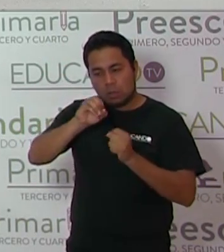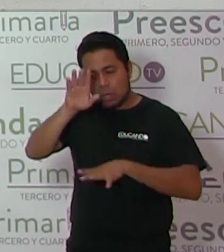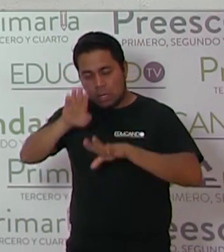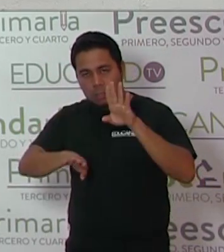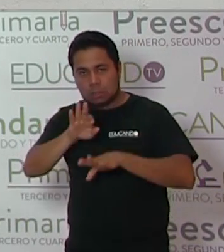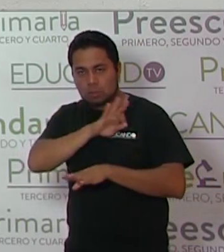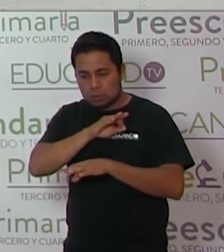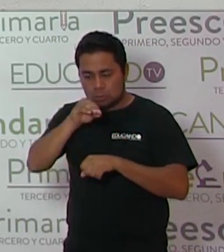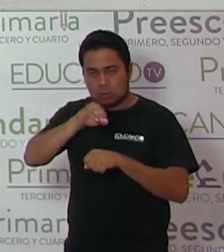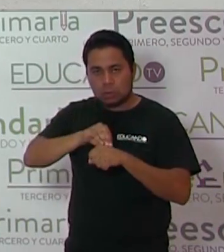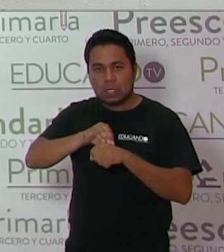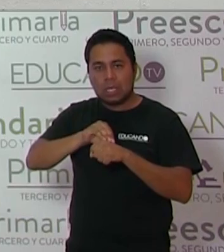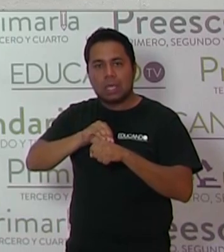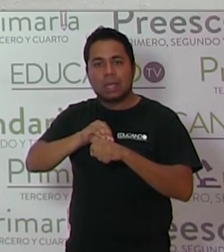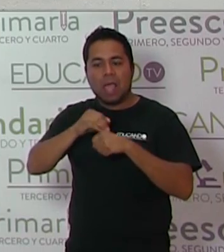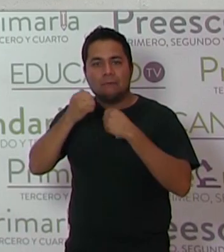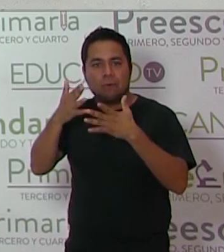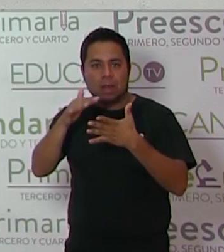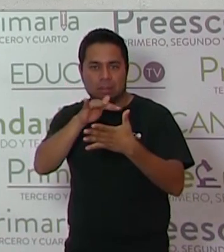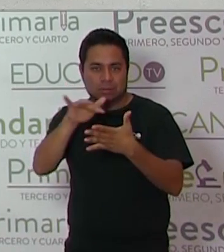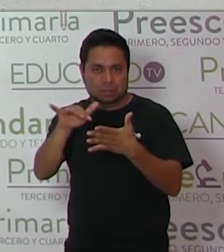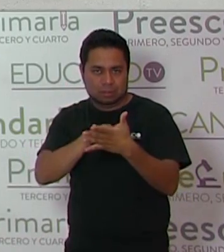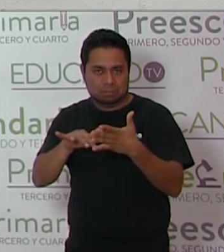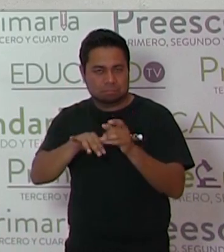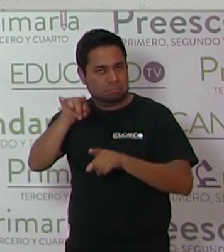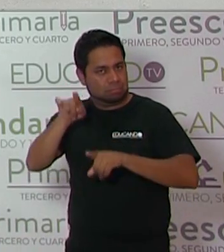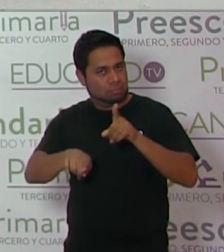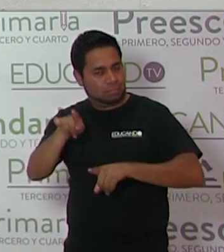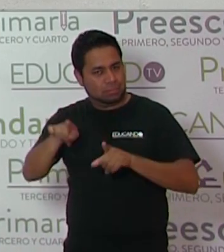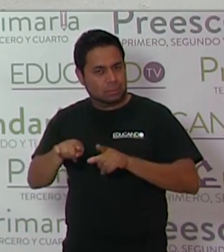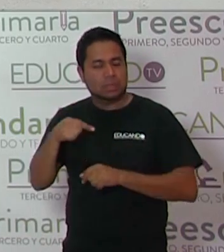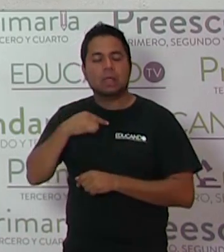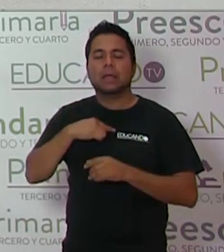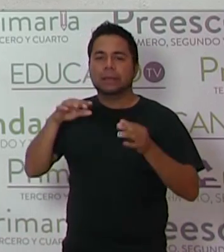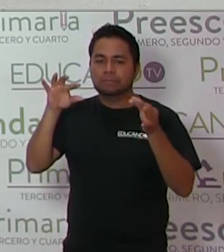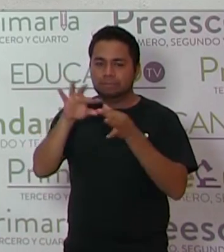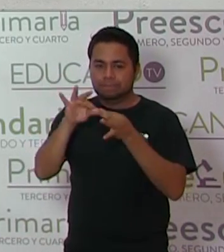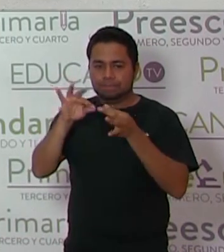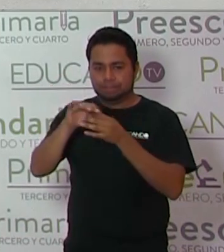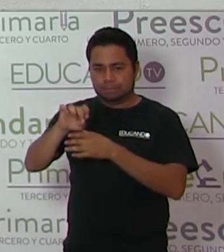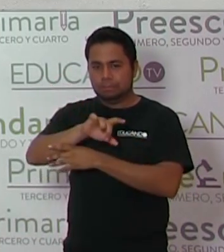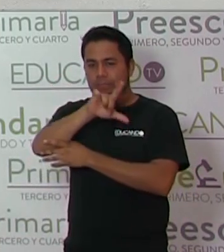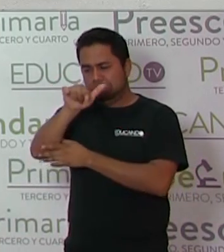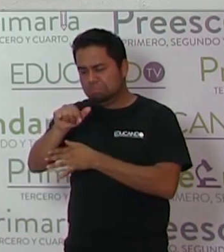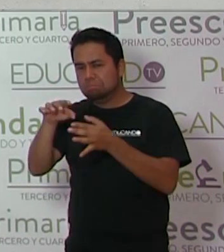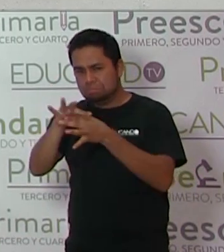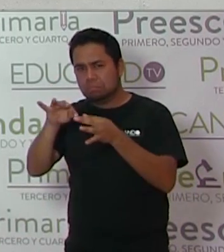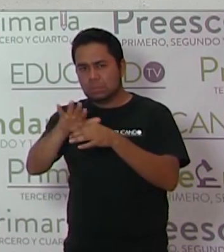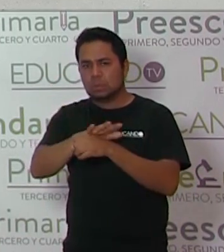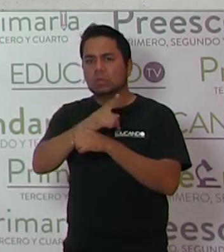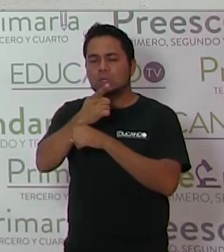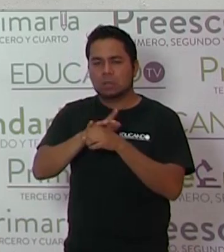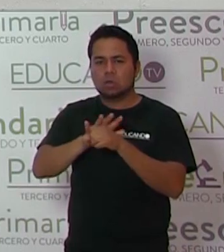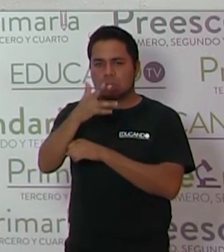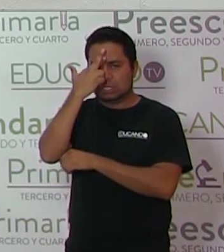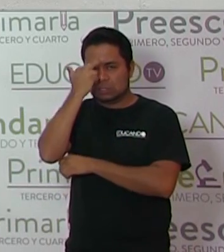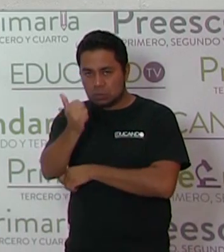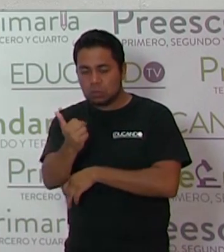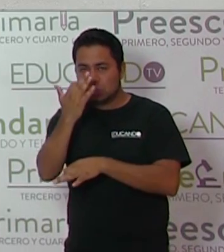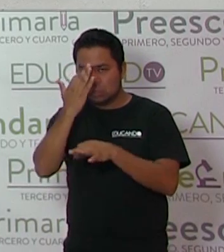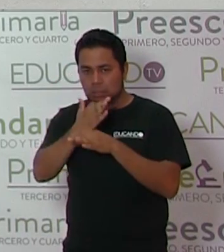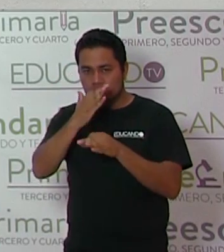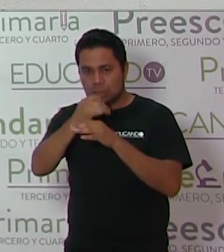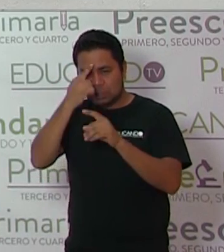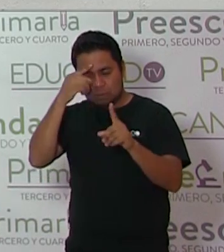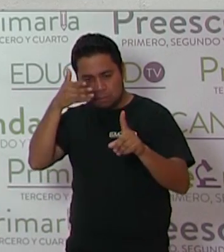veces puede estar fuera del texto. Voy a explicarles más adelante por qué. Nos vamos a centrar